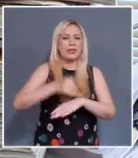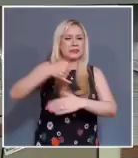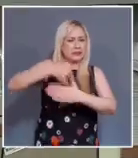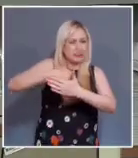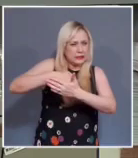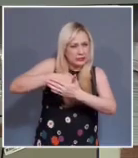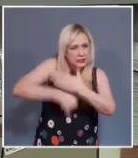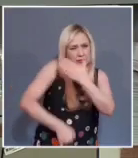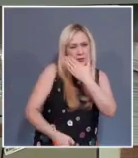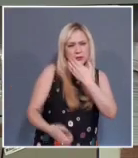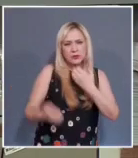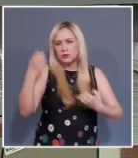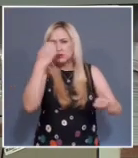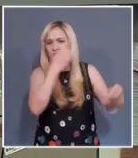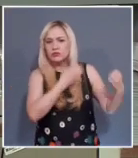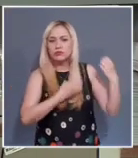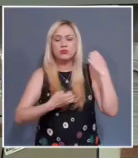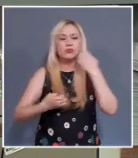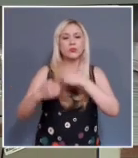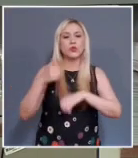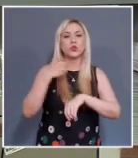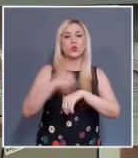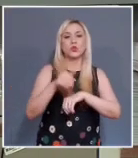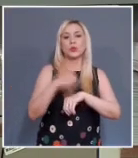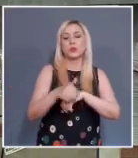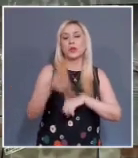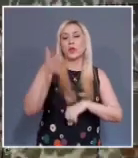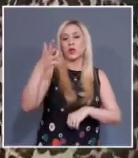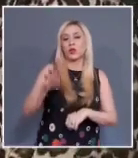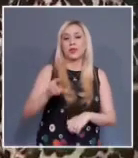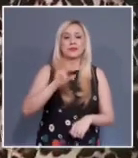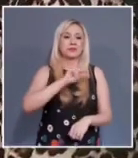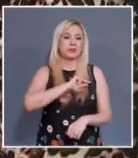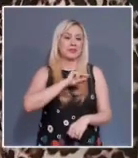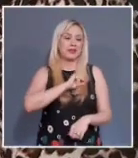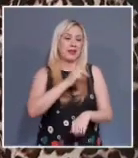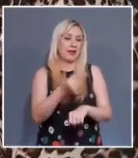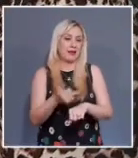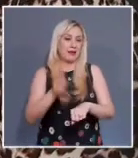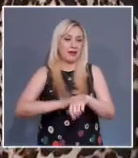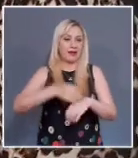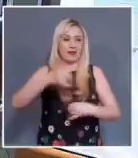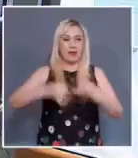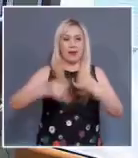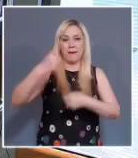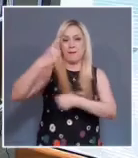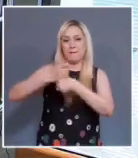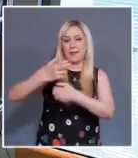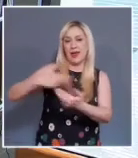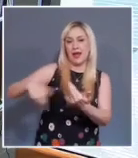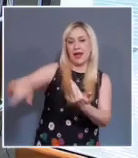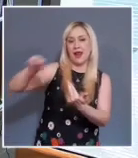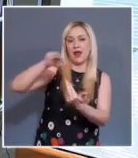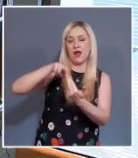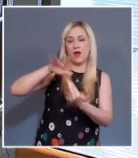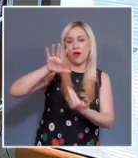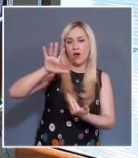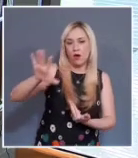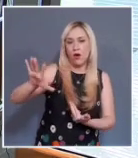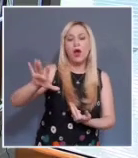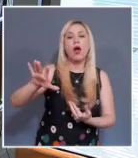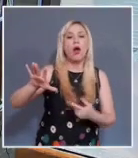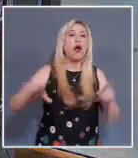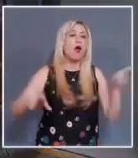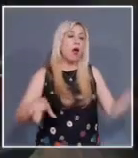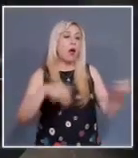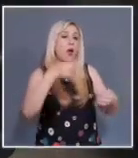ejecutoria dictada por el 10º Tribunal Colegiado en materia administrativa del Primer Circuito, confirmando la sentencia del Juzgado 15º de